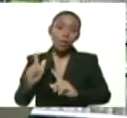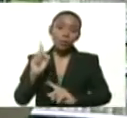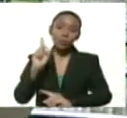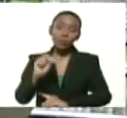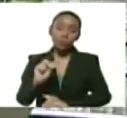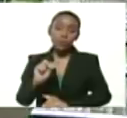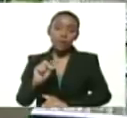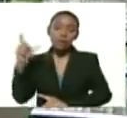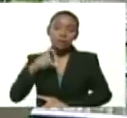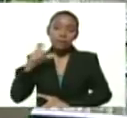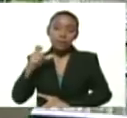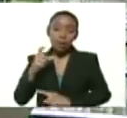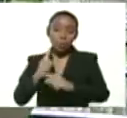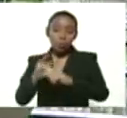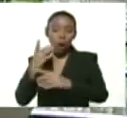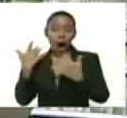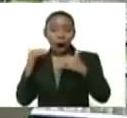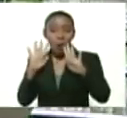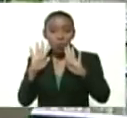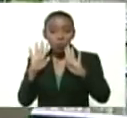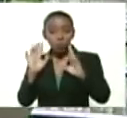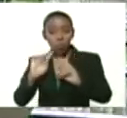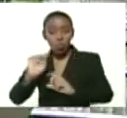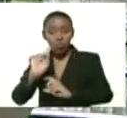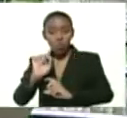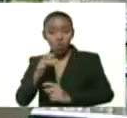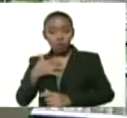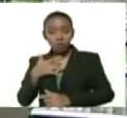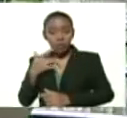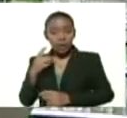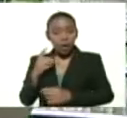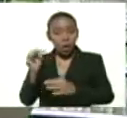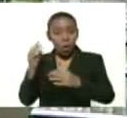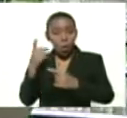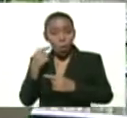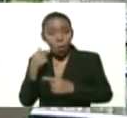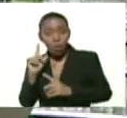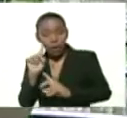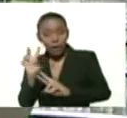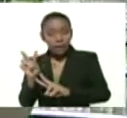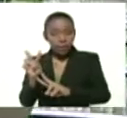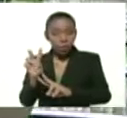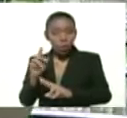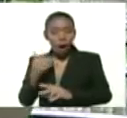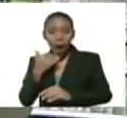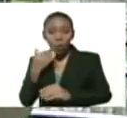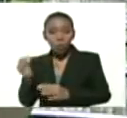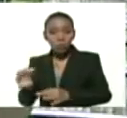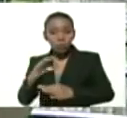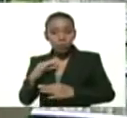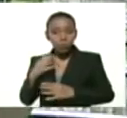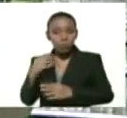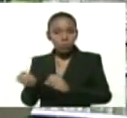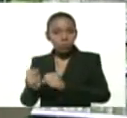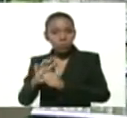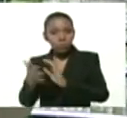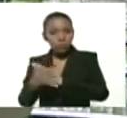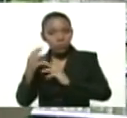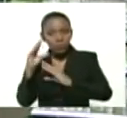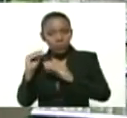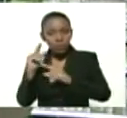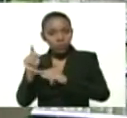es necesario descartar, aun cuando no sean los síntomas típicos, una infección por COVID-19. Y luego vamos a hablar un poco más de